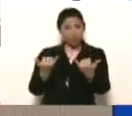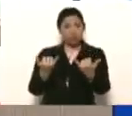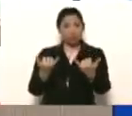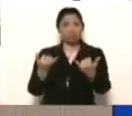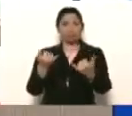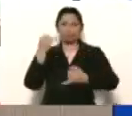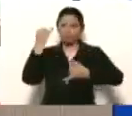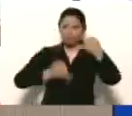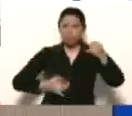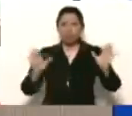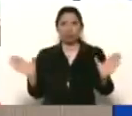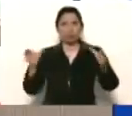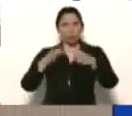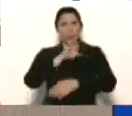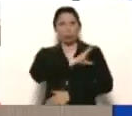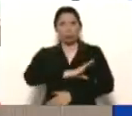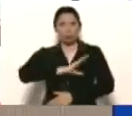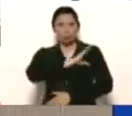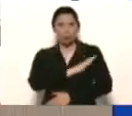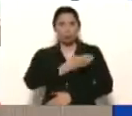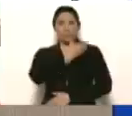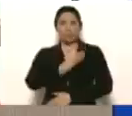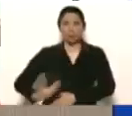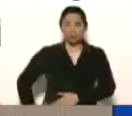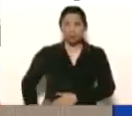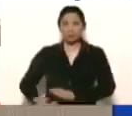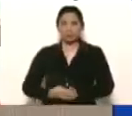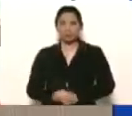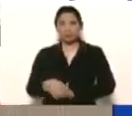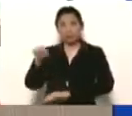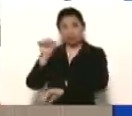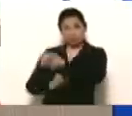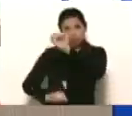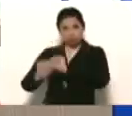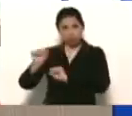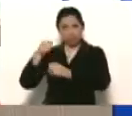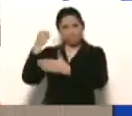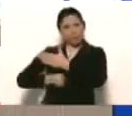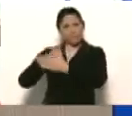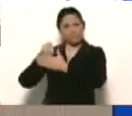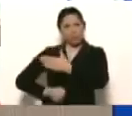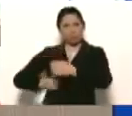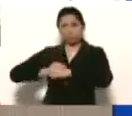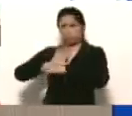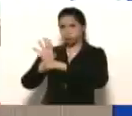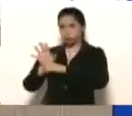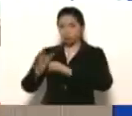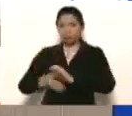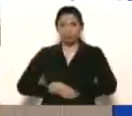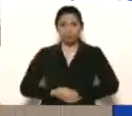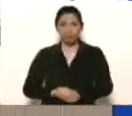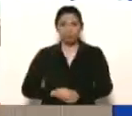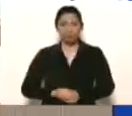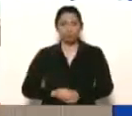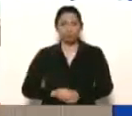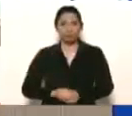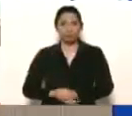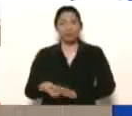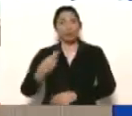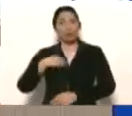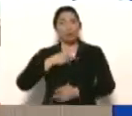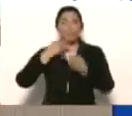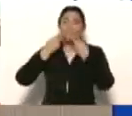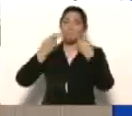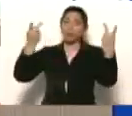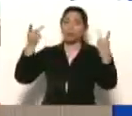reunión de la comisión presidencial para la prevención y el combate de la pandemia por kobe 19 nos dirigimos